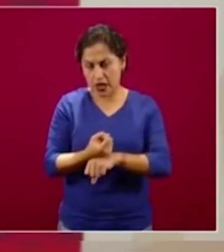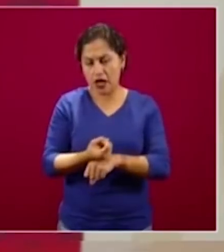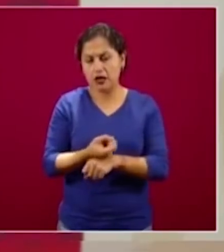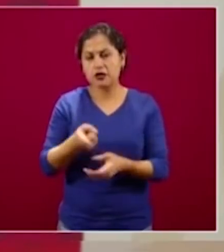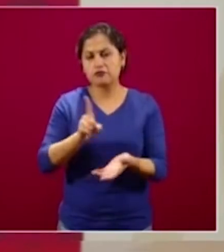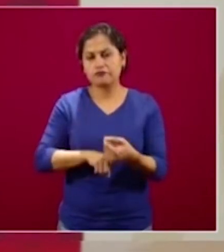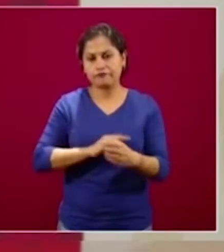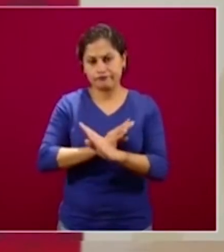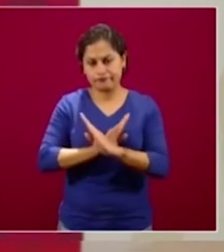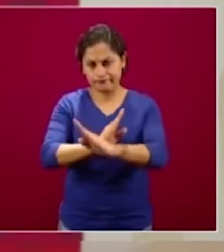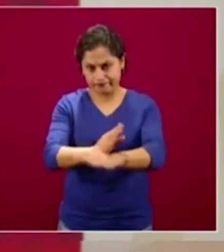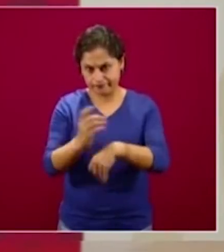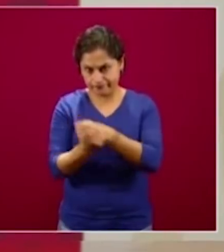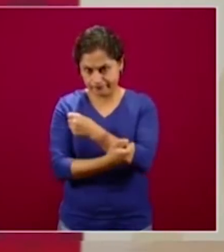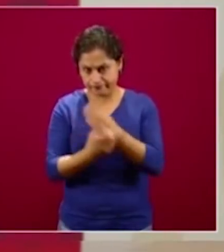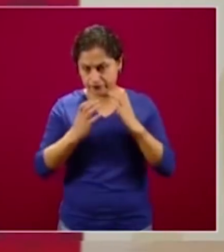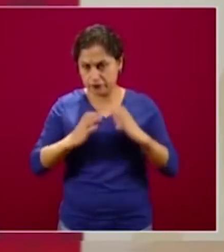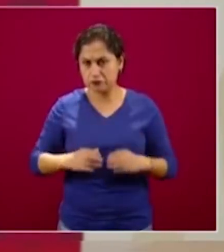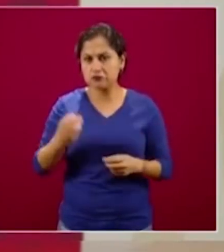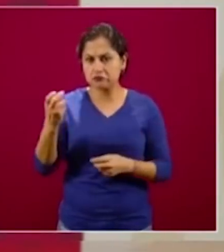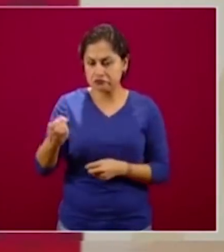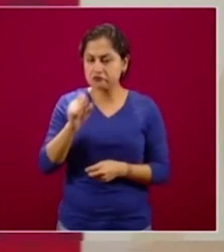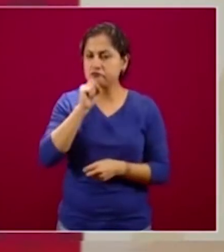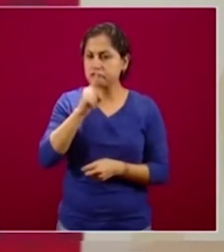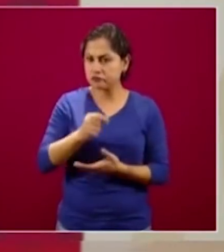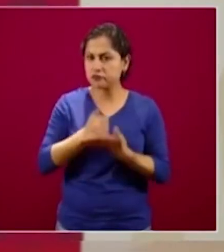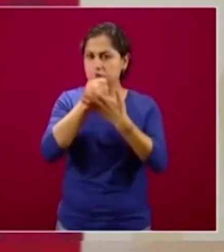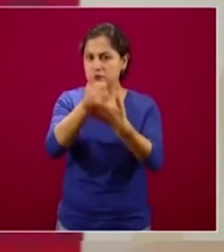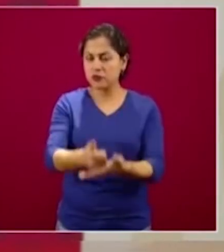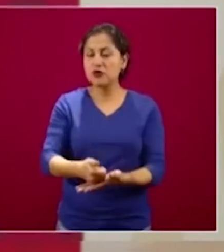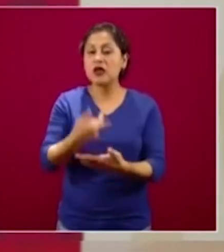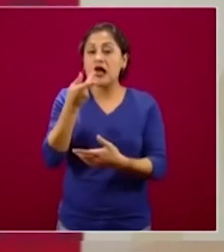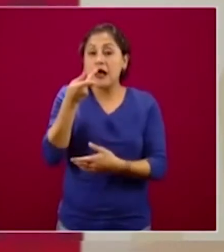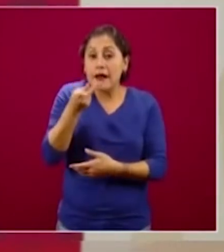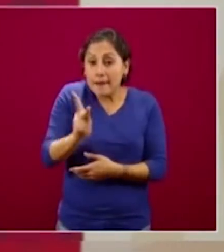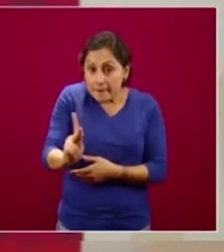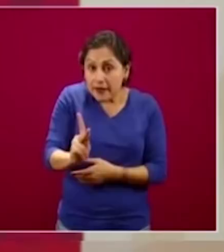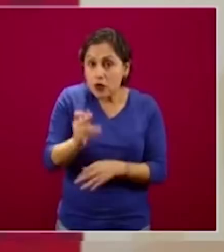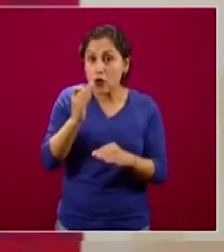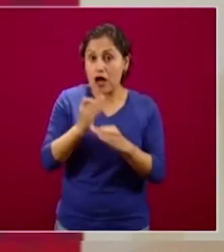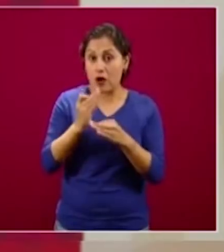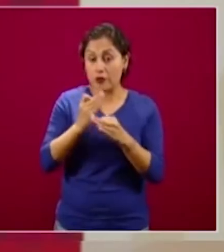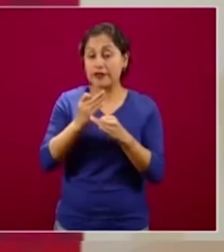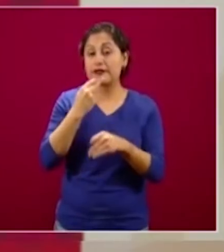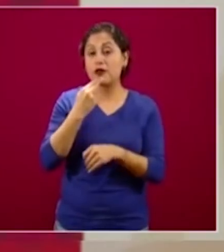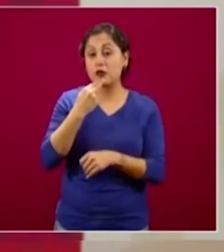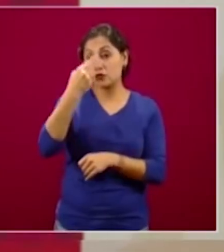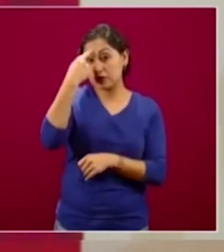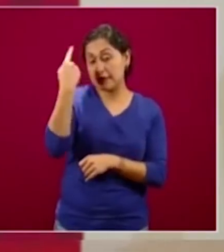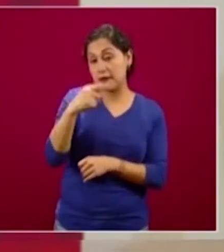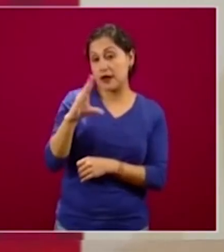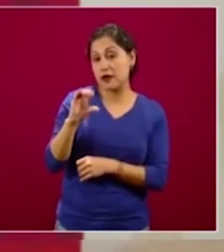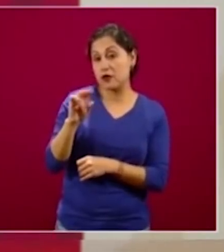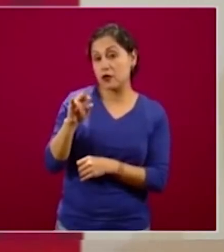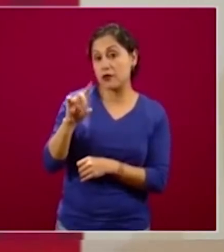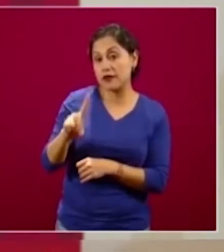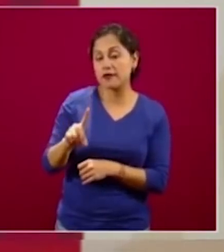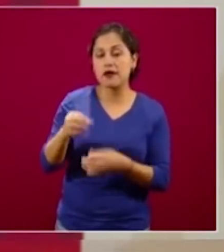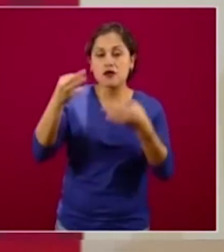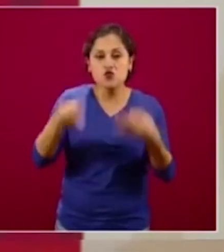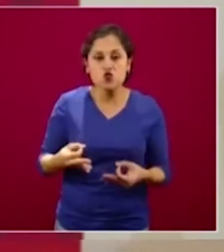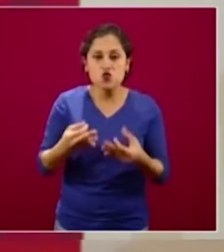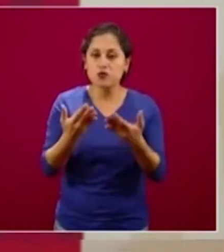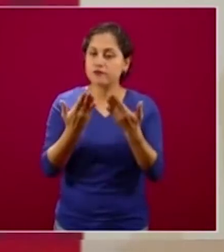todavía no hay una resolución basada en evidencia científica sobre su potencial utilidad en COVID. Entonces,